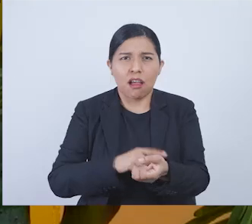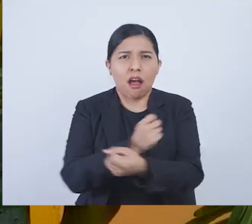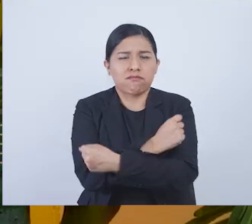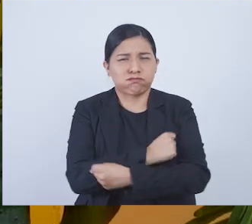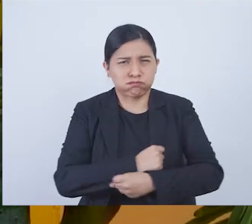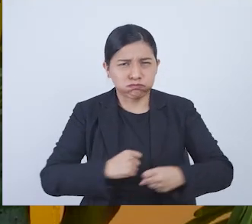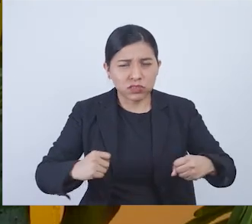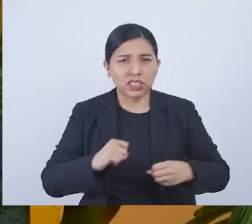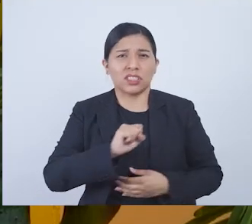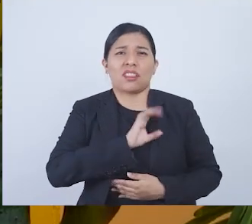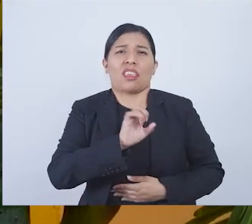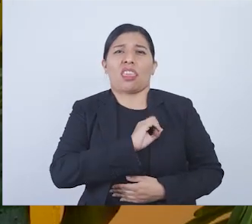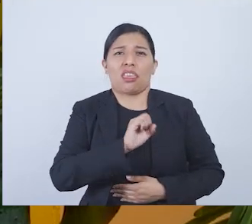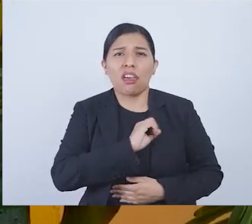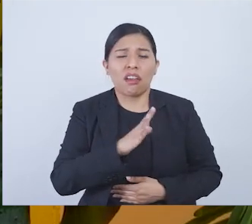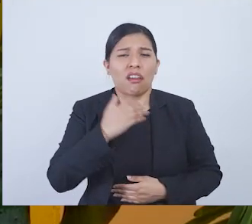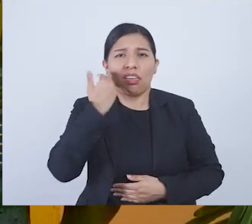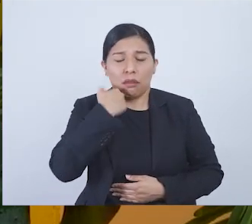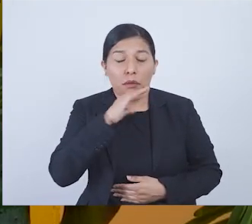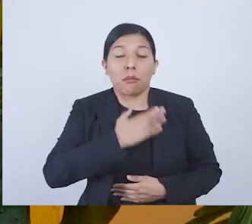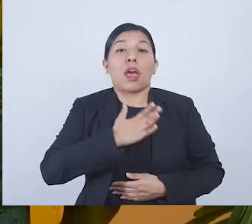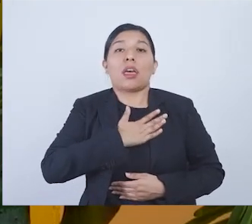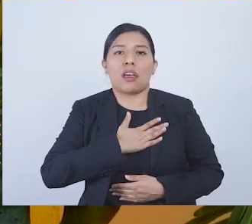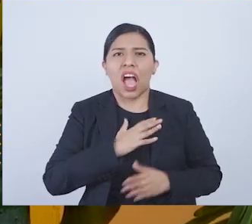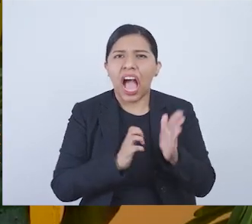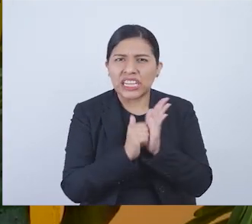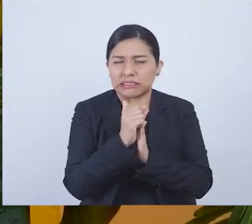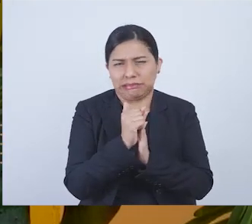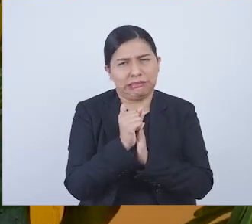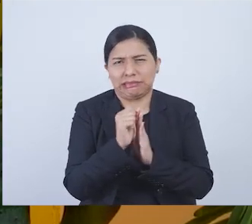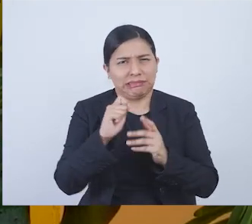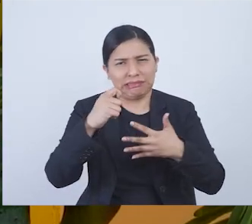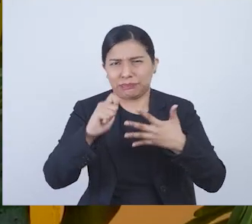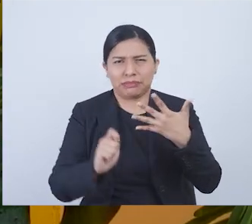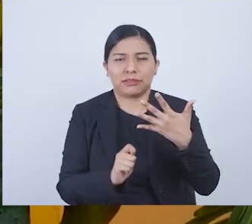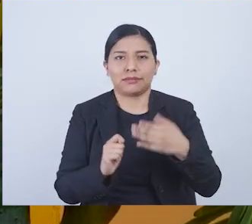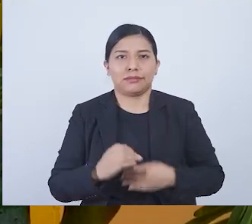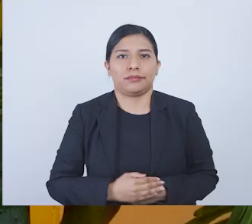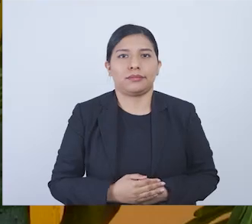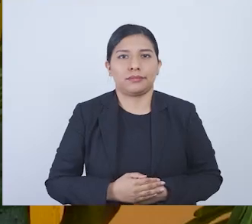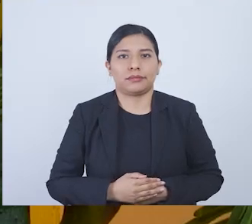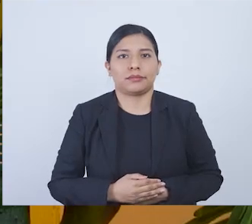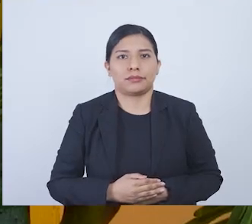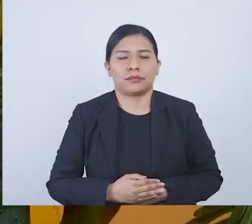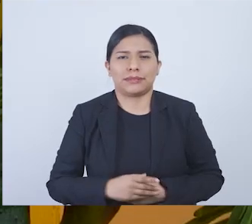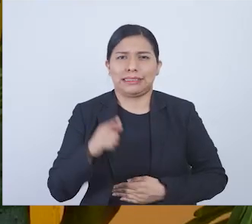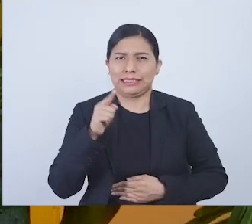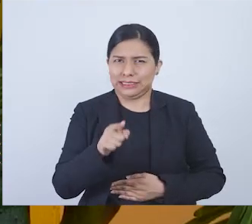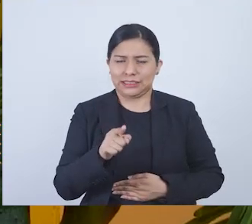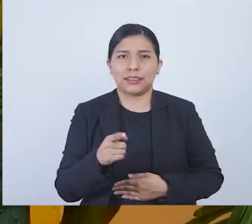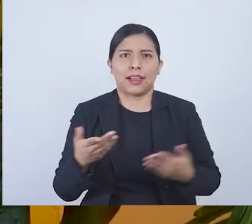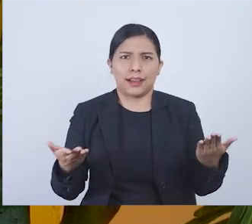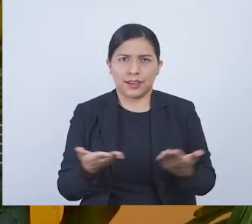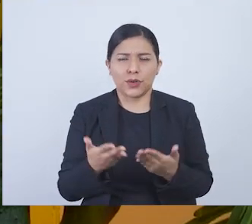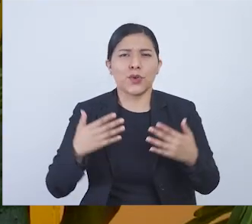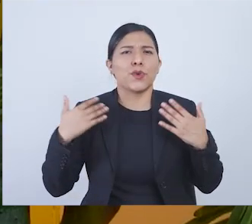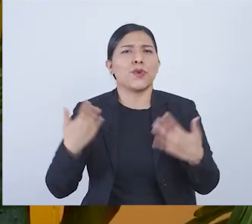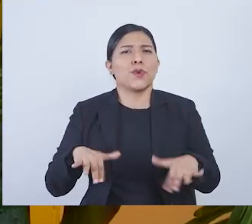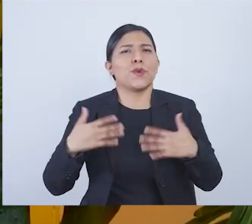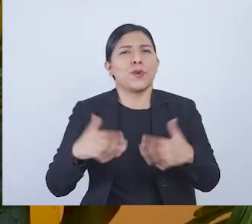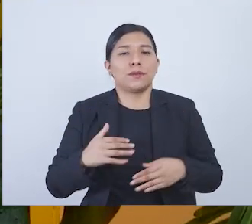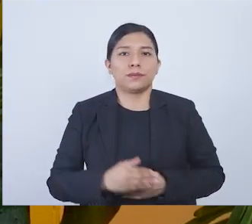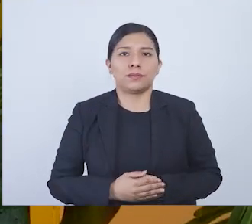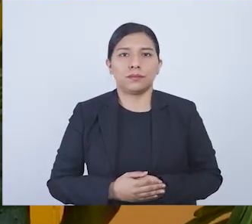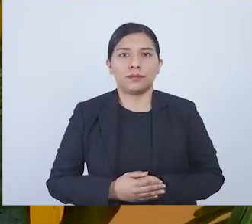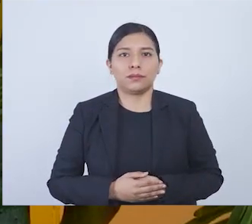elevado, hipertensión, infartos, cáncer, etc. Venía ese ritmo de ascenso y resulta pues